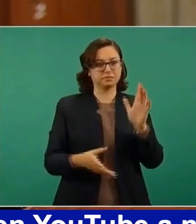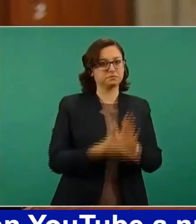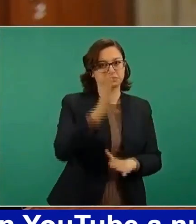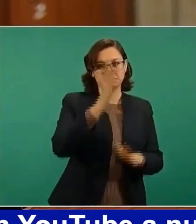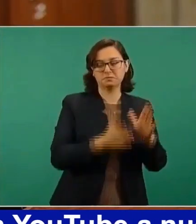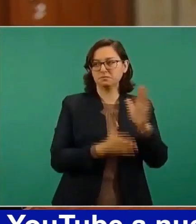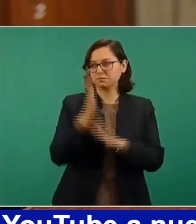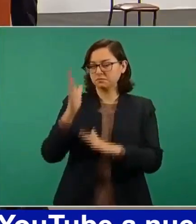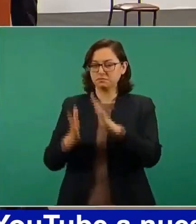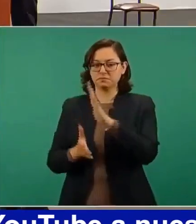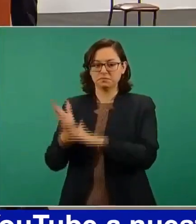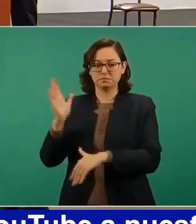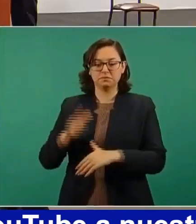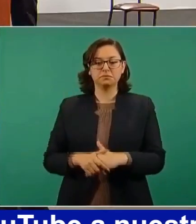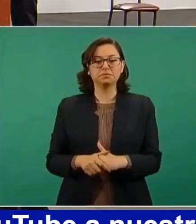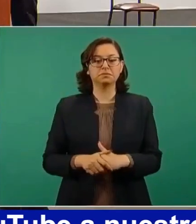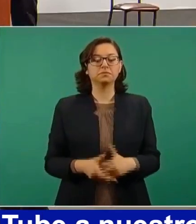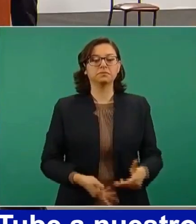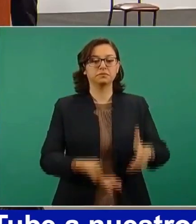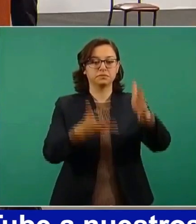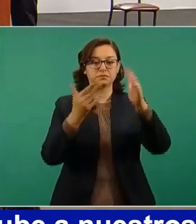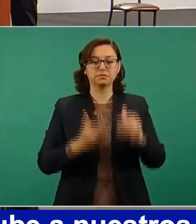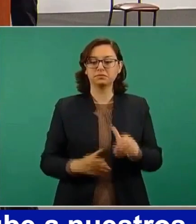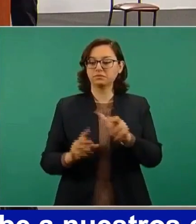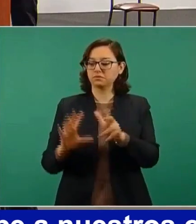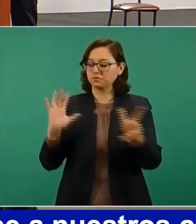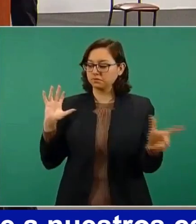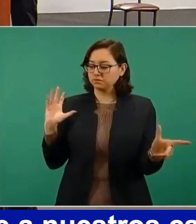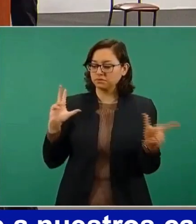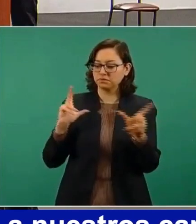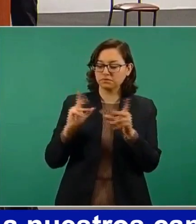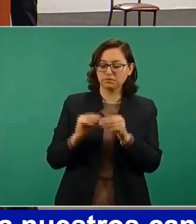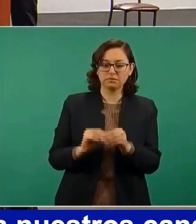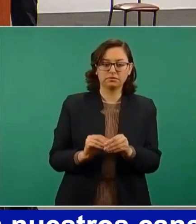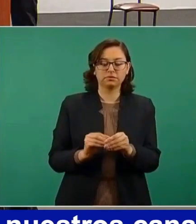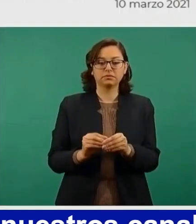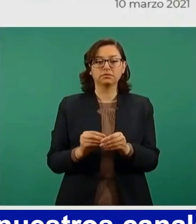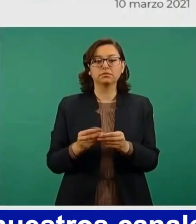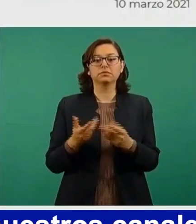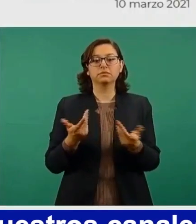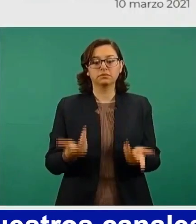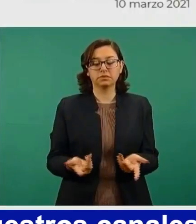por favor. El avance completo acumulado de vacunas nos señala que